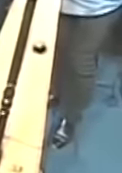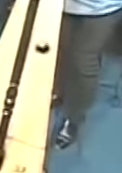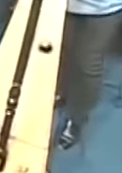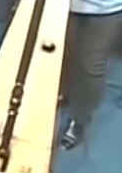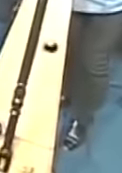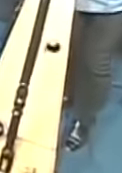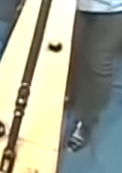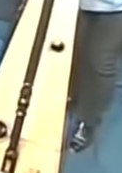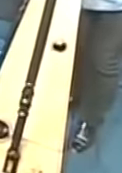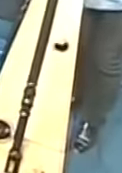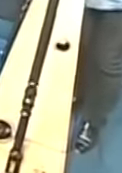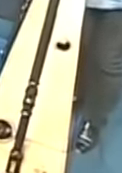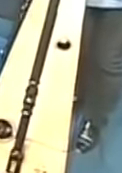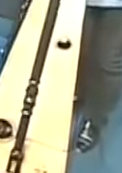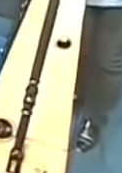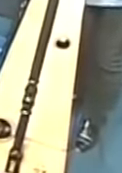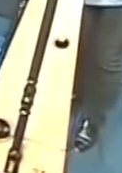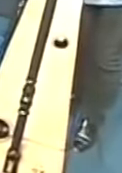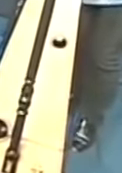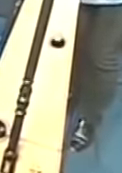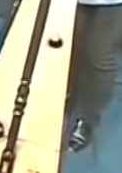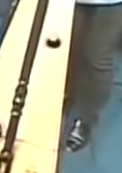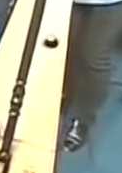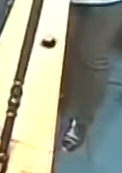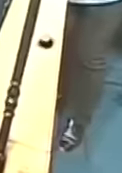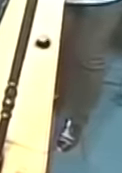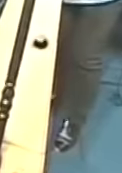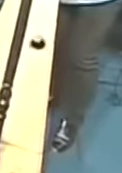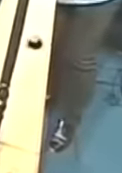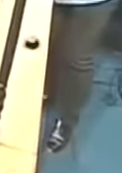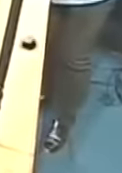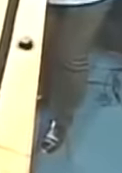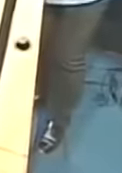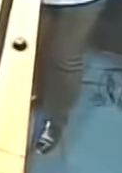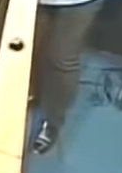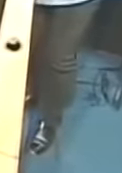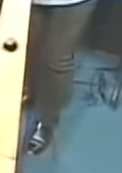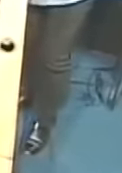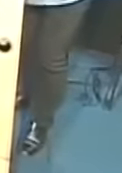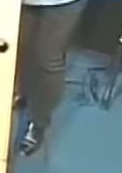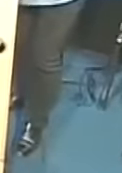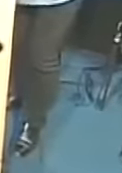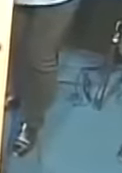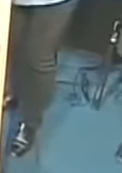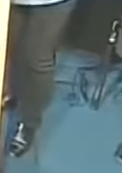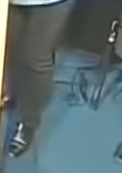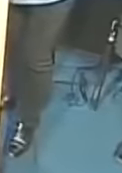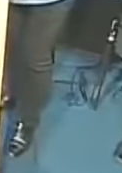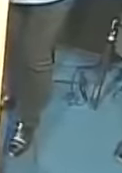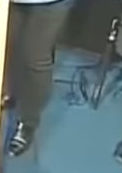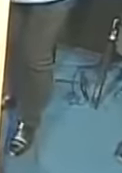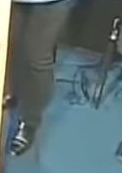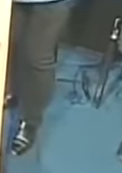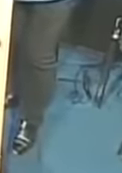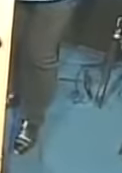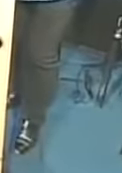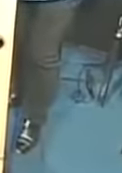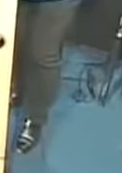este territorio. Por más de dos siglos ha asistido la verdad histórica a nuestro país. Continuarán